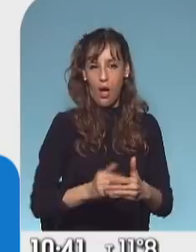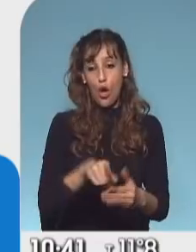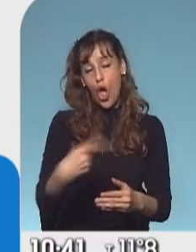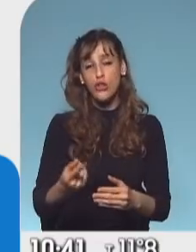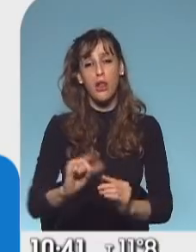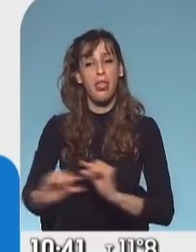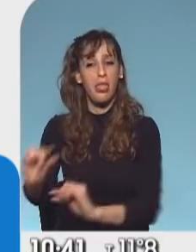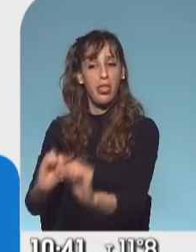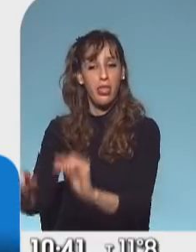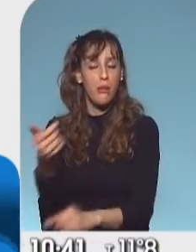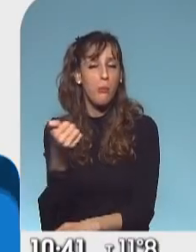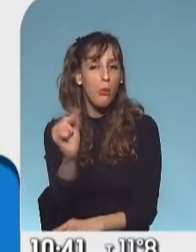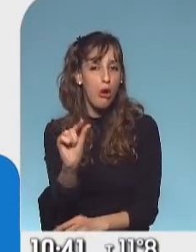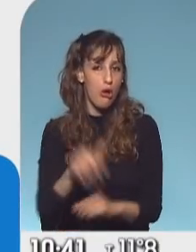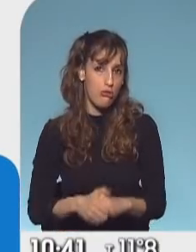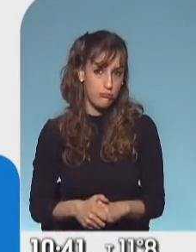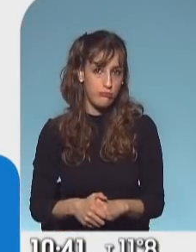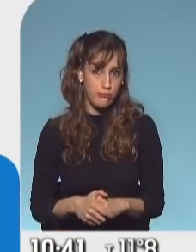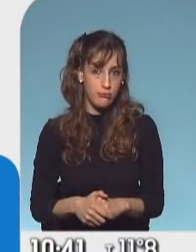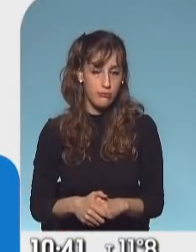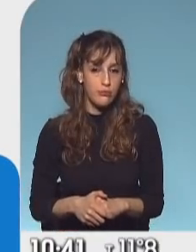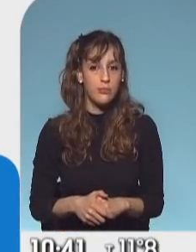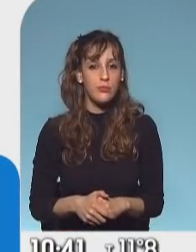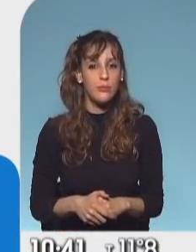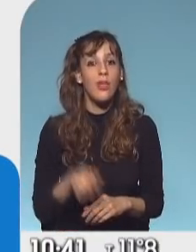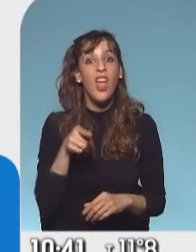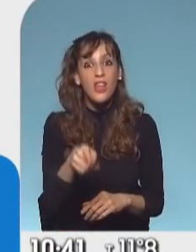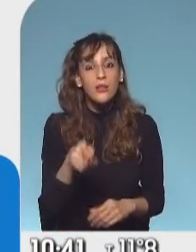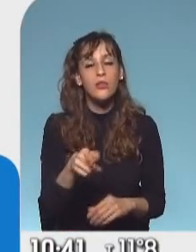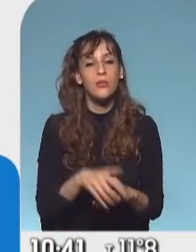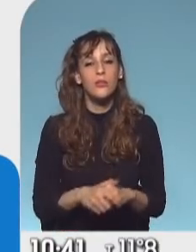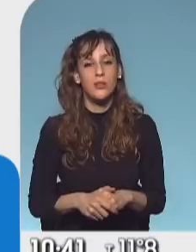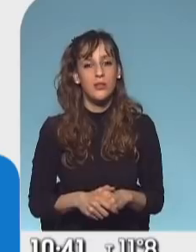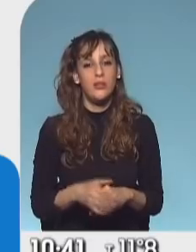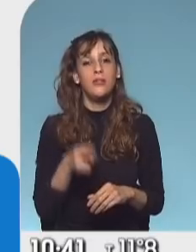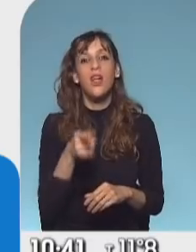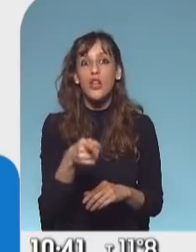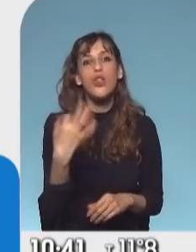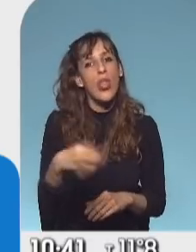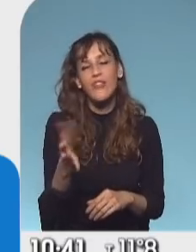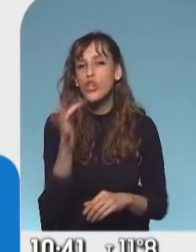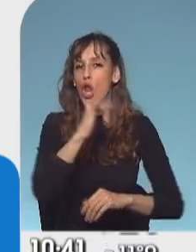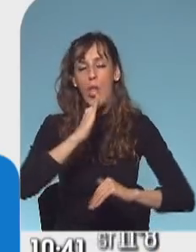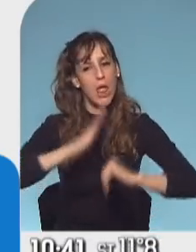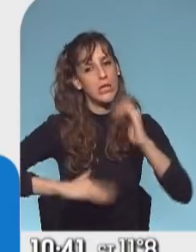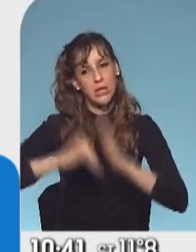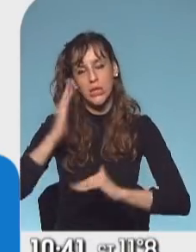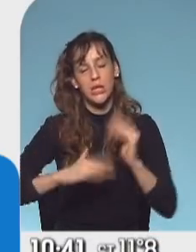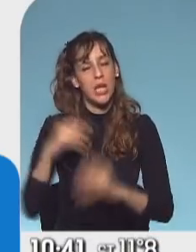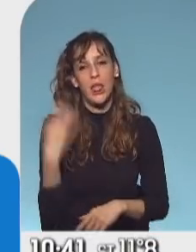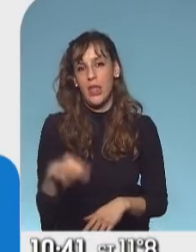de las ganancias del otro. Y eso hay que construirlo. Hay que construirlo.